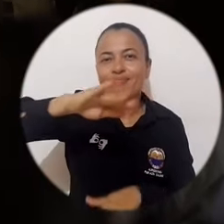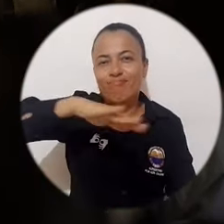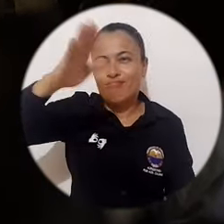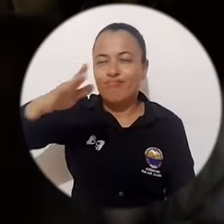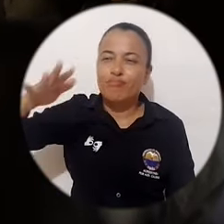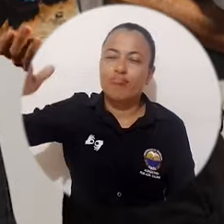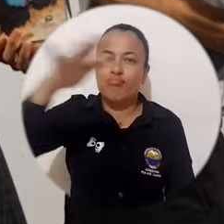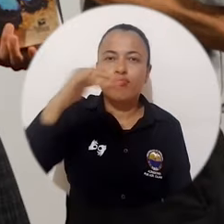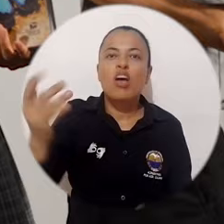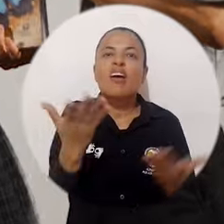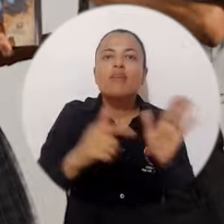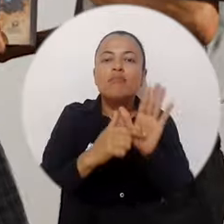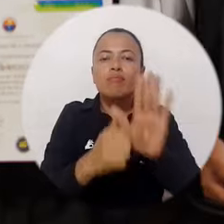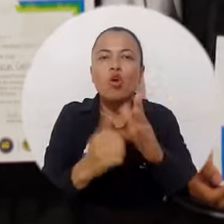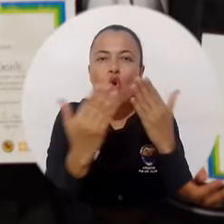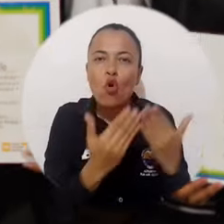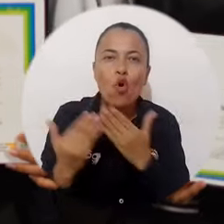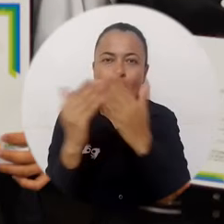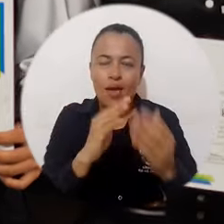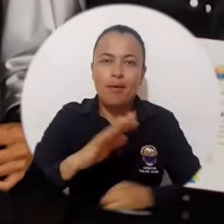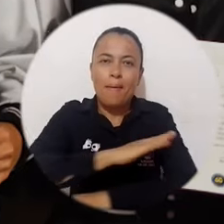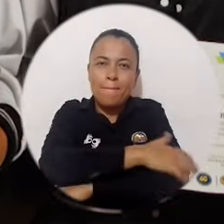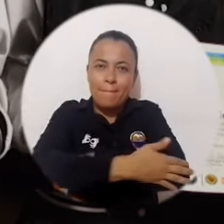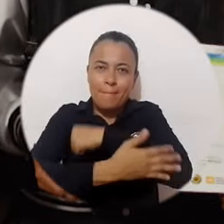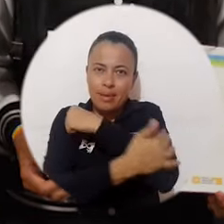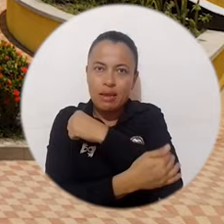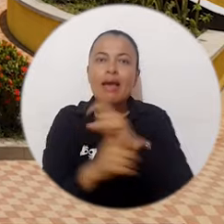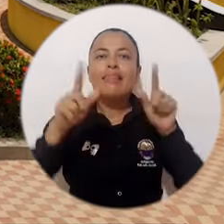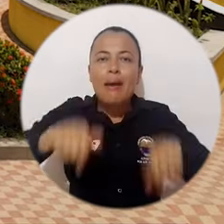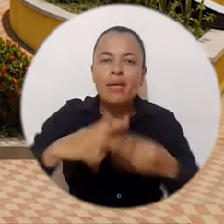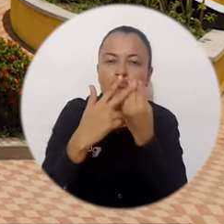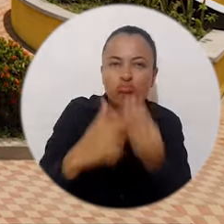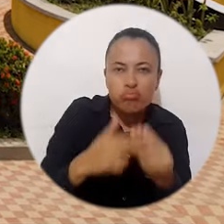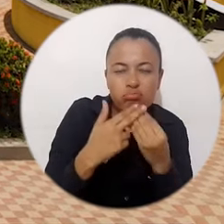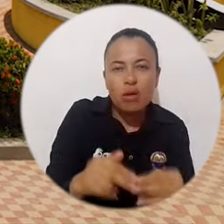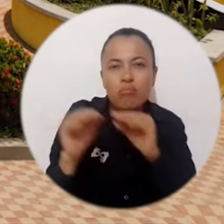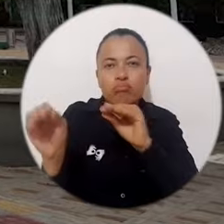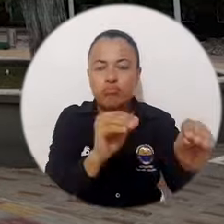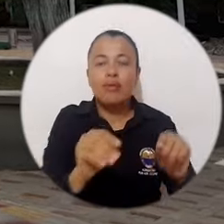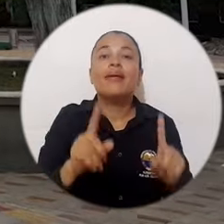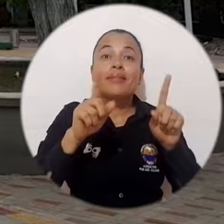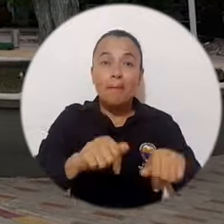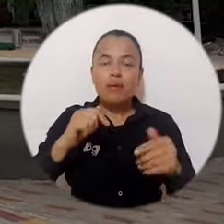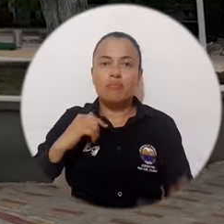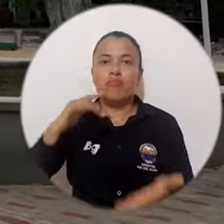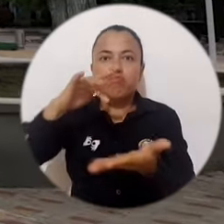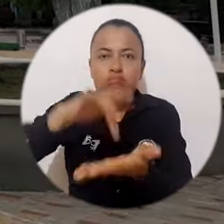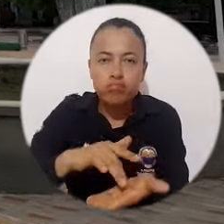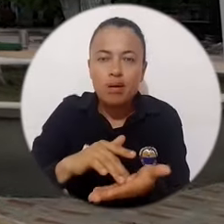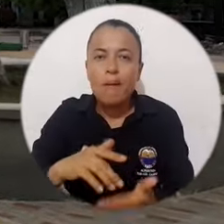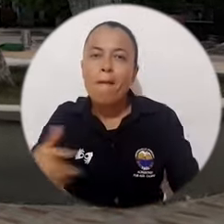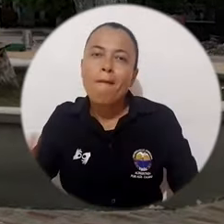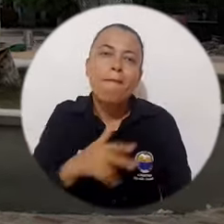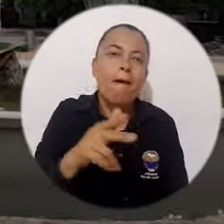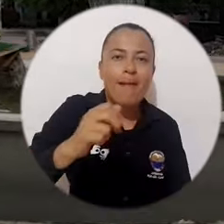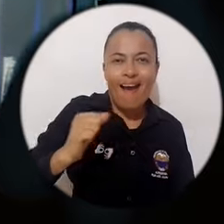Técnica de Minca, donde también se realizó un taller de gamificación y viajando al mágico mundo de Aracataca, tierra del Premio